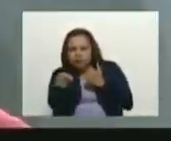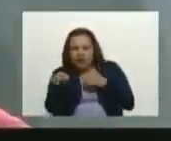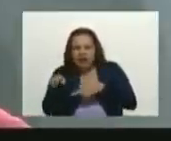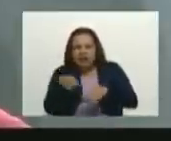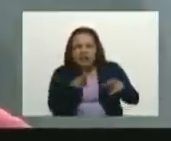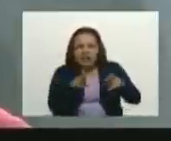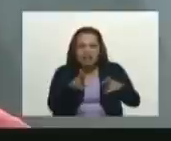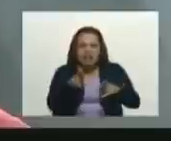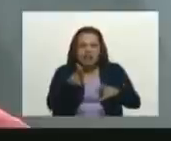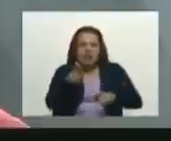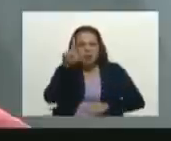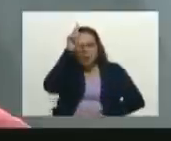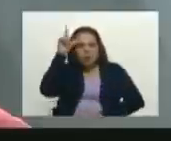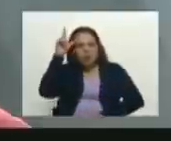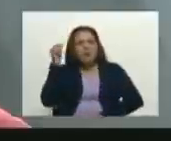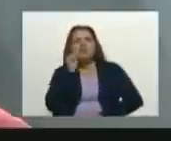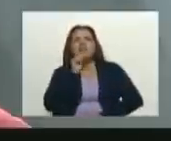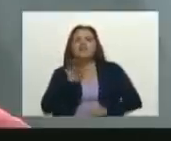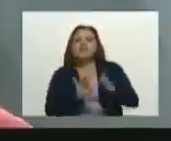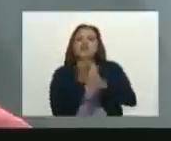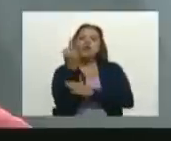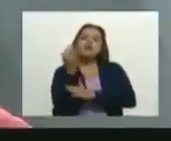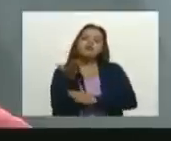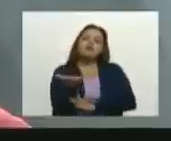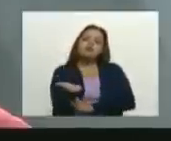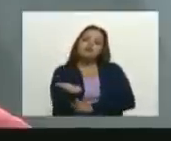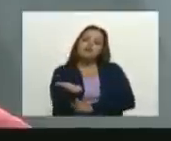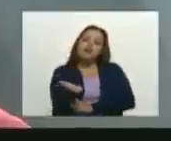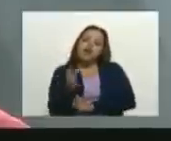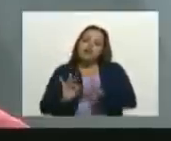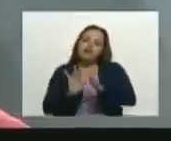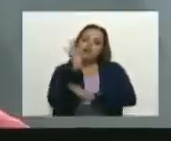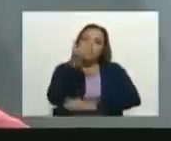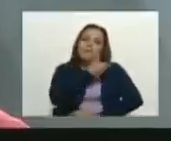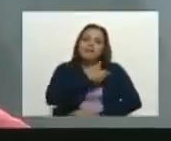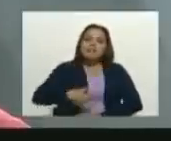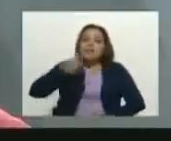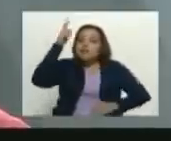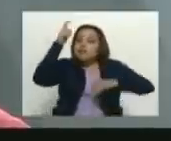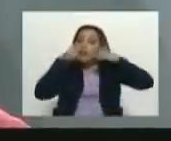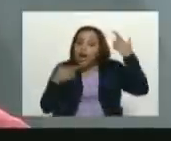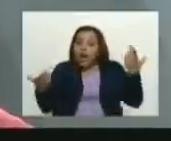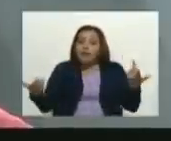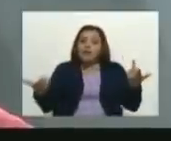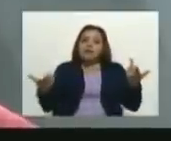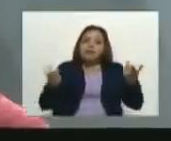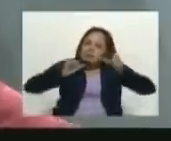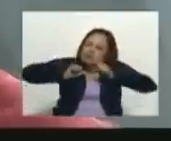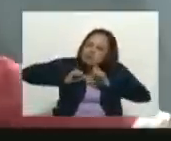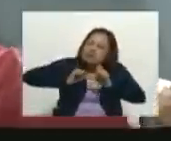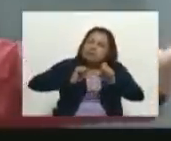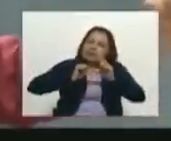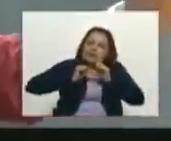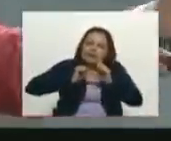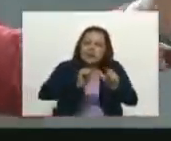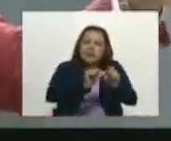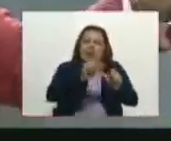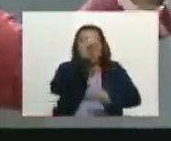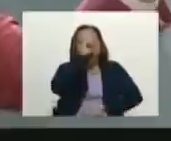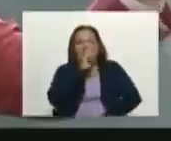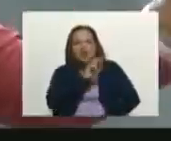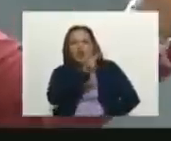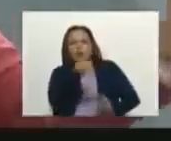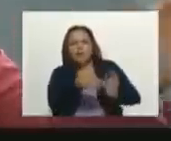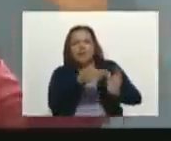Leopoldo López? ¿Quién la fundó? La fundó el comandante Chávez, pariendo entre los años 2003,